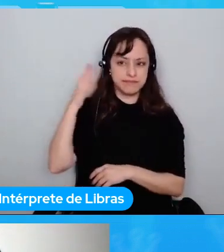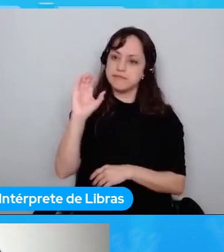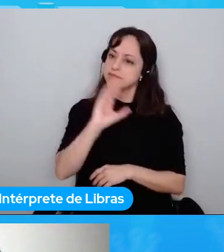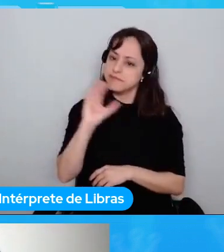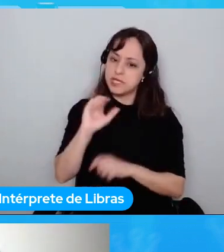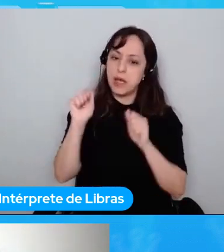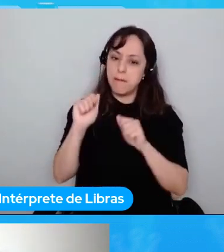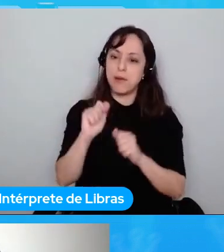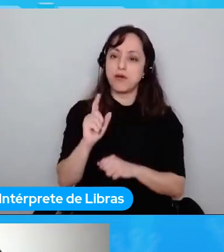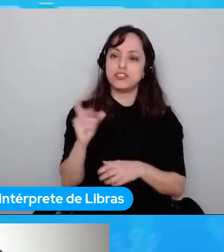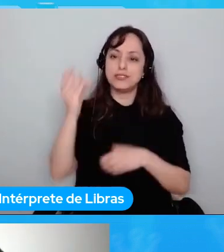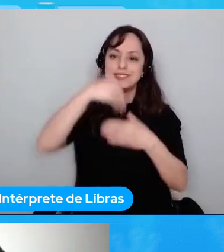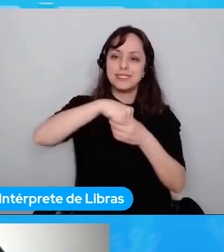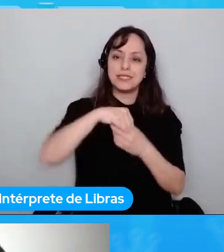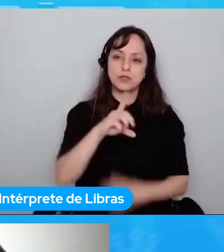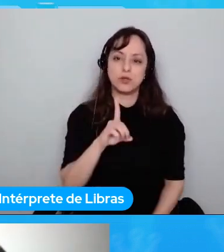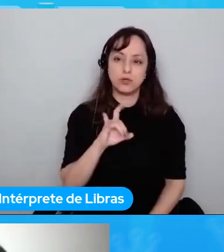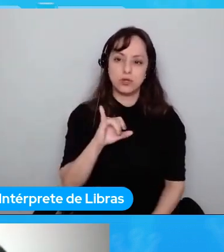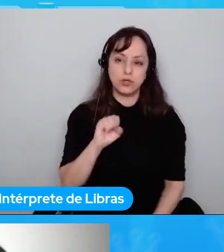Discord, ¿ok?